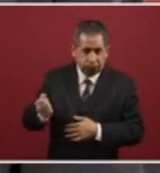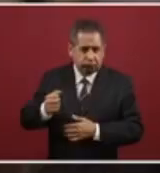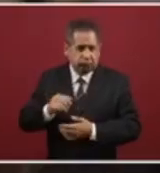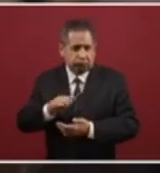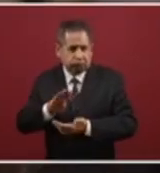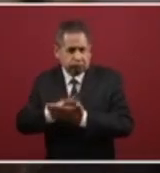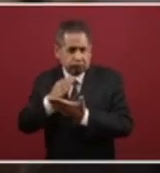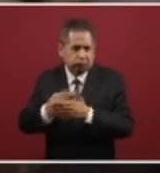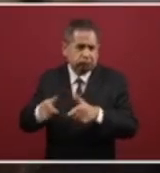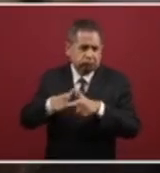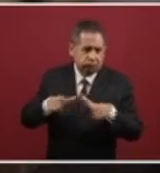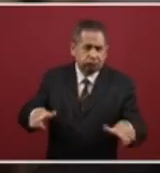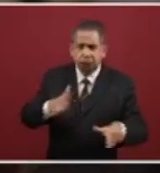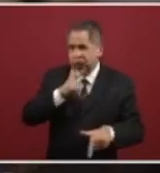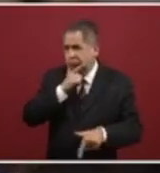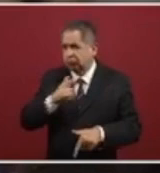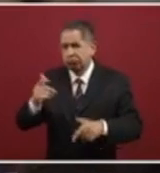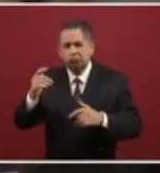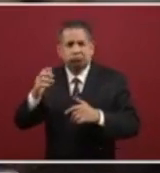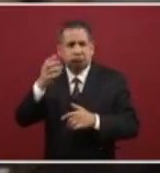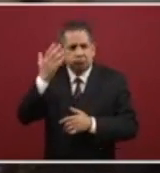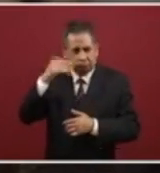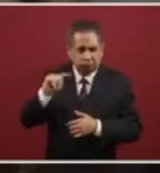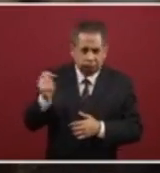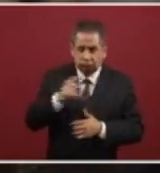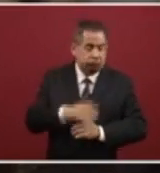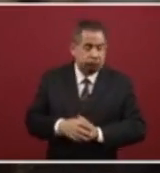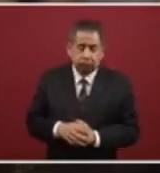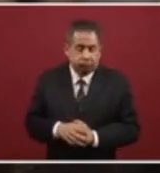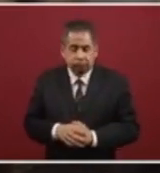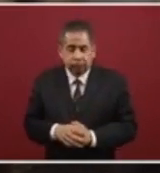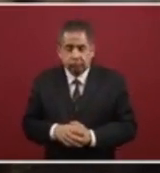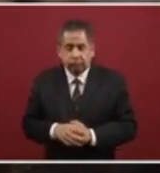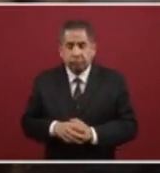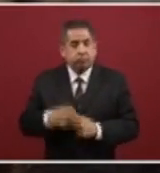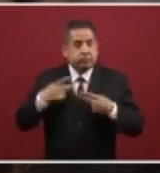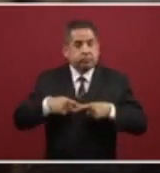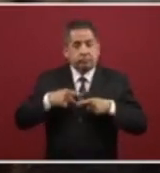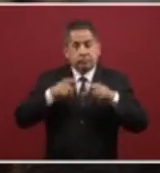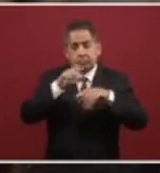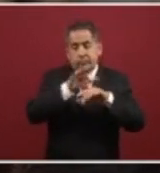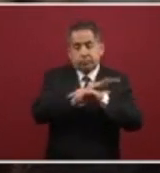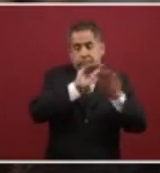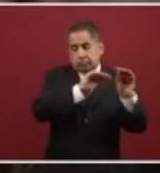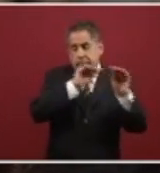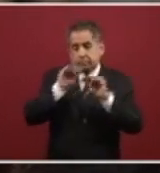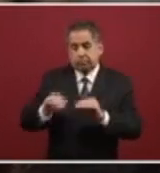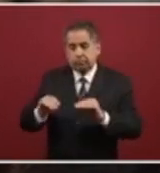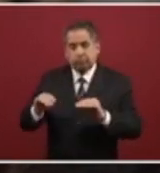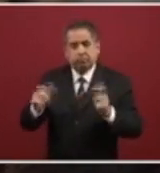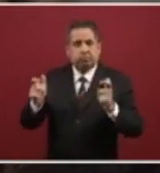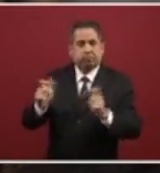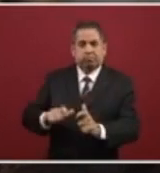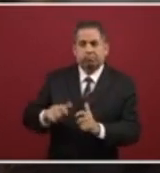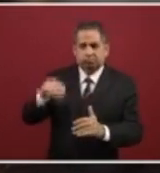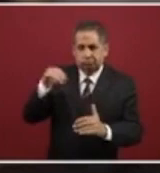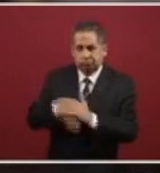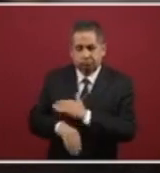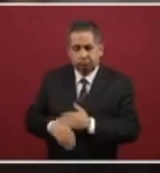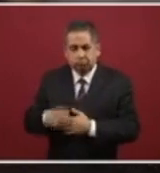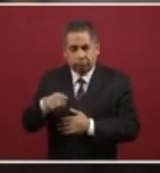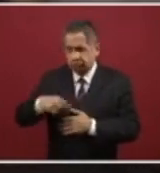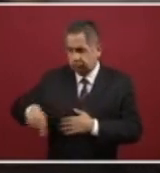bilingüe, con conocimientos tecnológicos. Nuestro acervo humano, de capital humano, se va a deteriorar aún más, porque se abandonó la